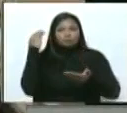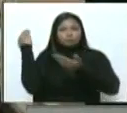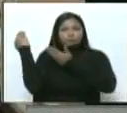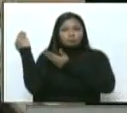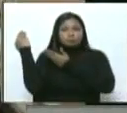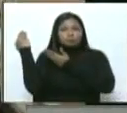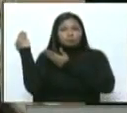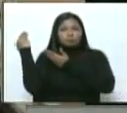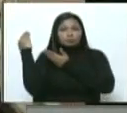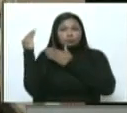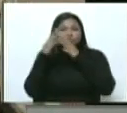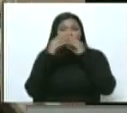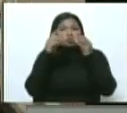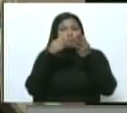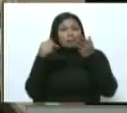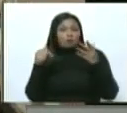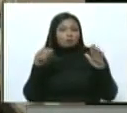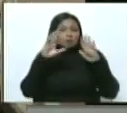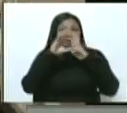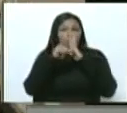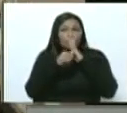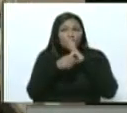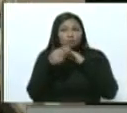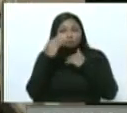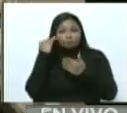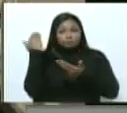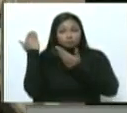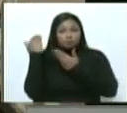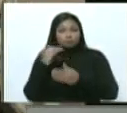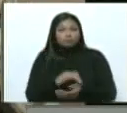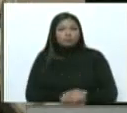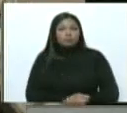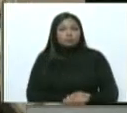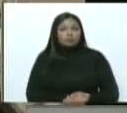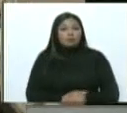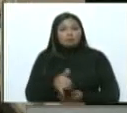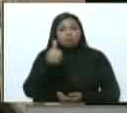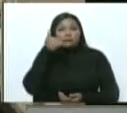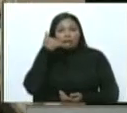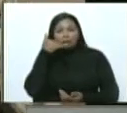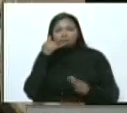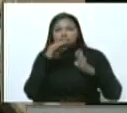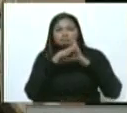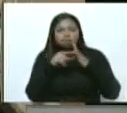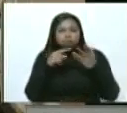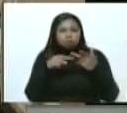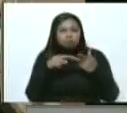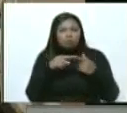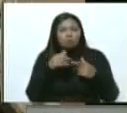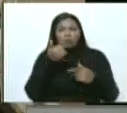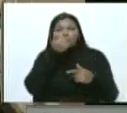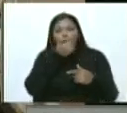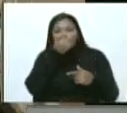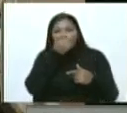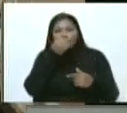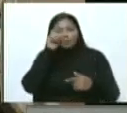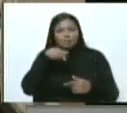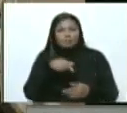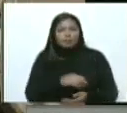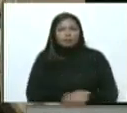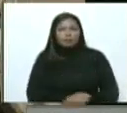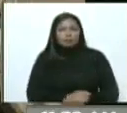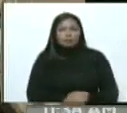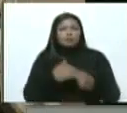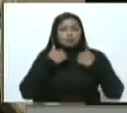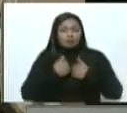una estación base, teléfonos Motorola, un binocular, un radio Motorola, 2 chalecos tácticos y